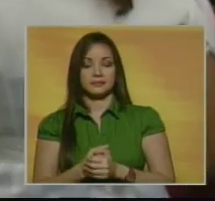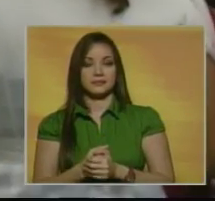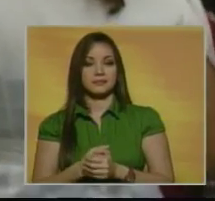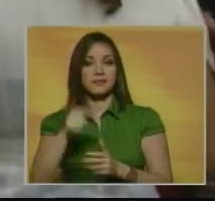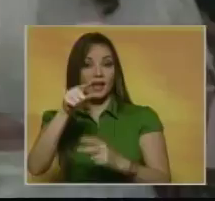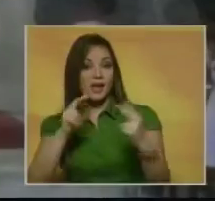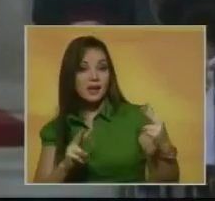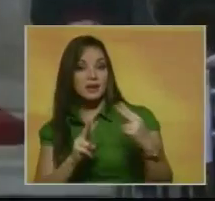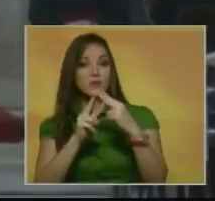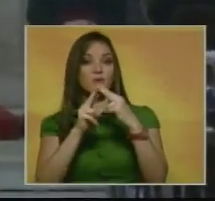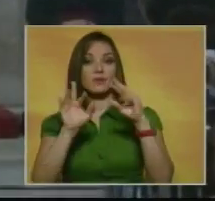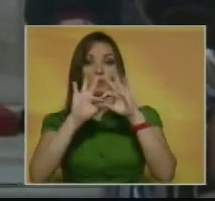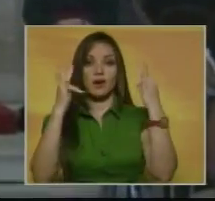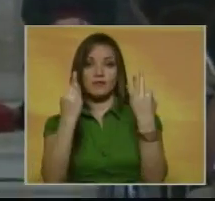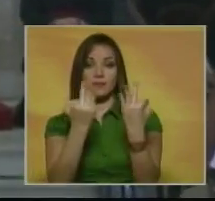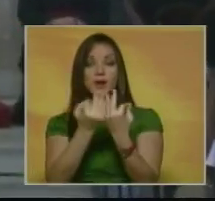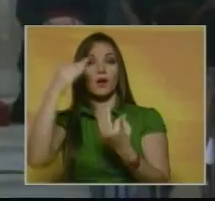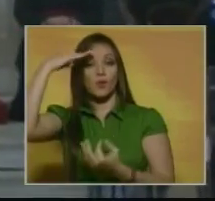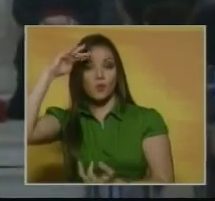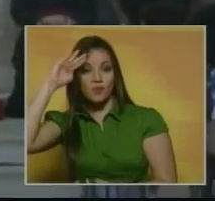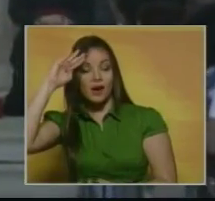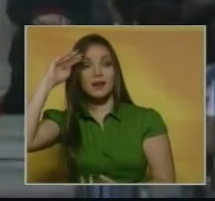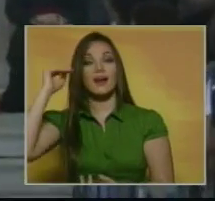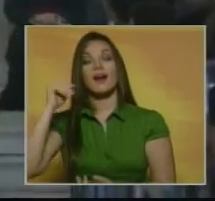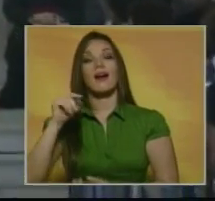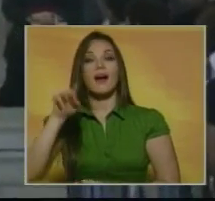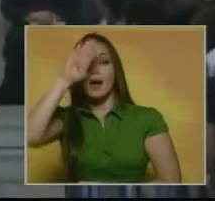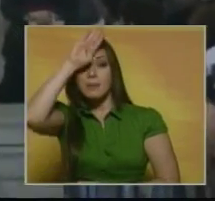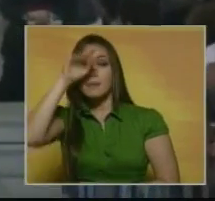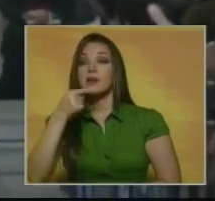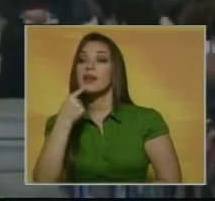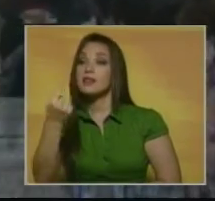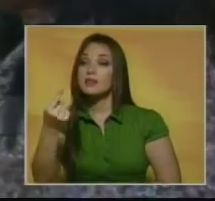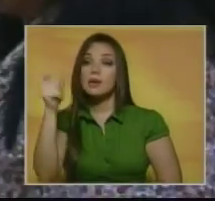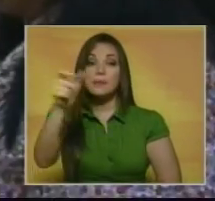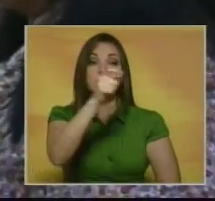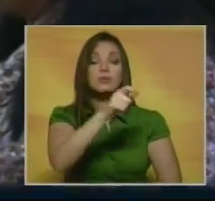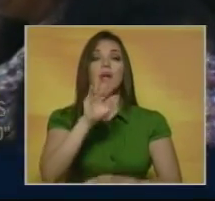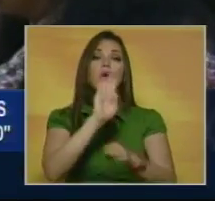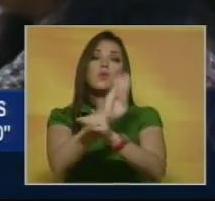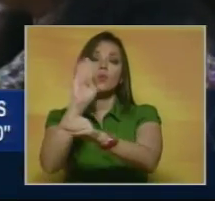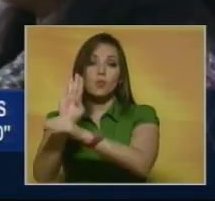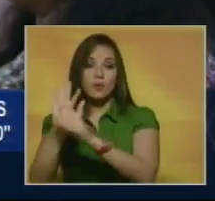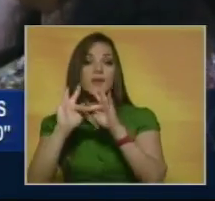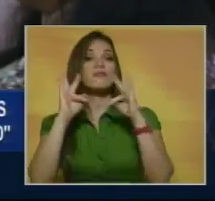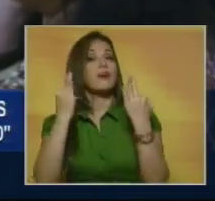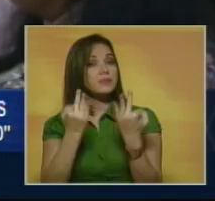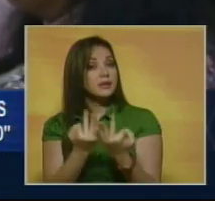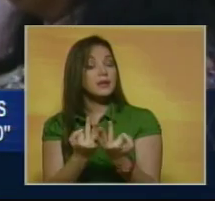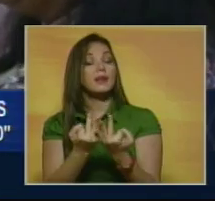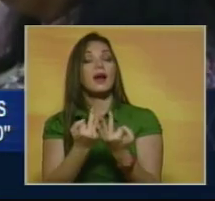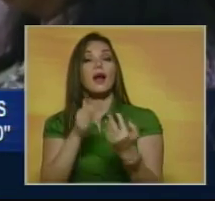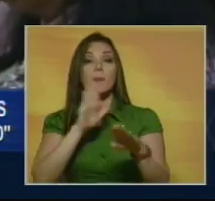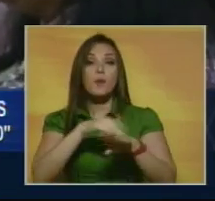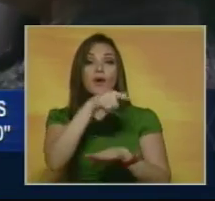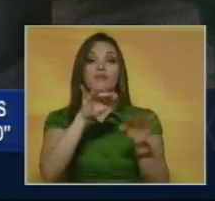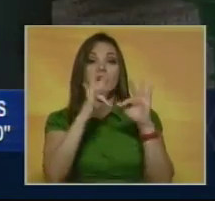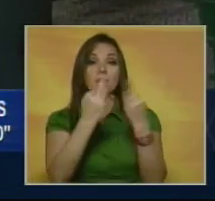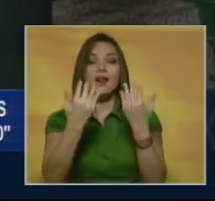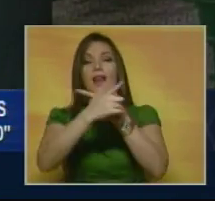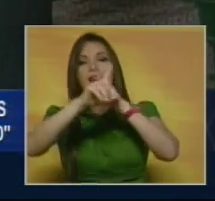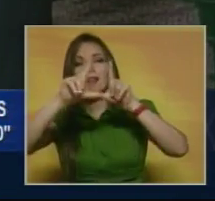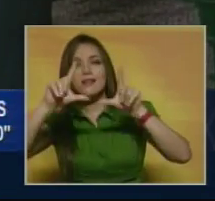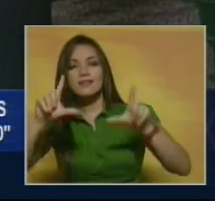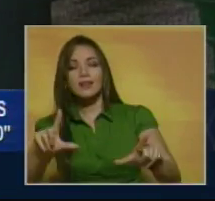En el encuentro con las familias cubanas, Su Santidad Francisco exhortó a cuidar a las familias, al considerarlas verdaderos espacios de libertad y humanidad.